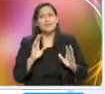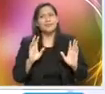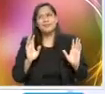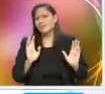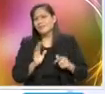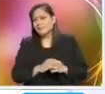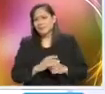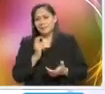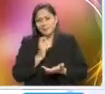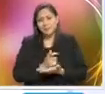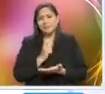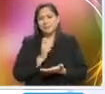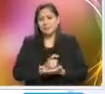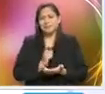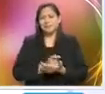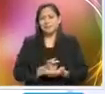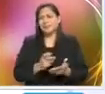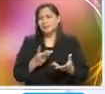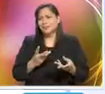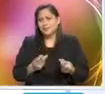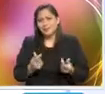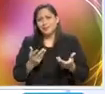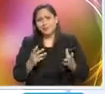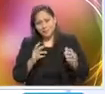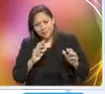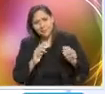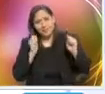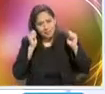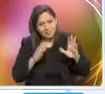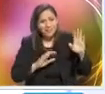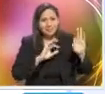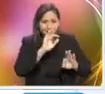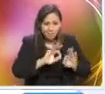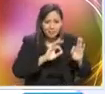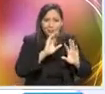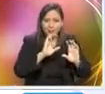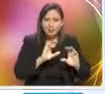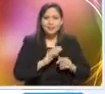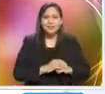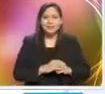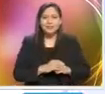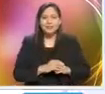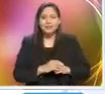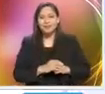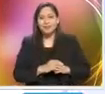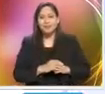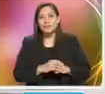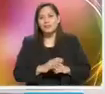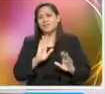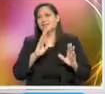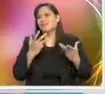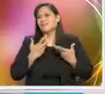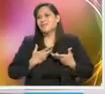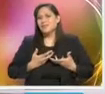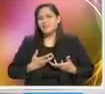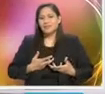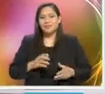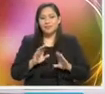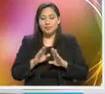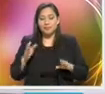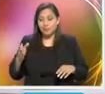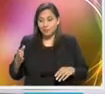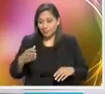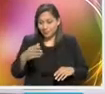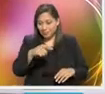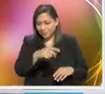ya también como algo, pues, que tenemos que ponerle cierto cuidado. Sí asusta. Sí asusta, ¿no? Pero esta clase de peces no